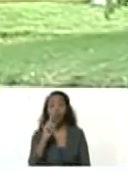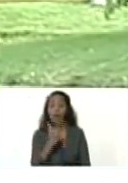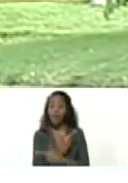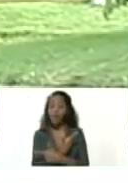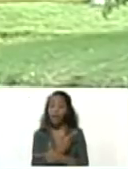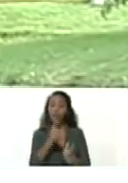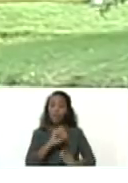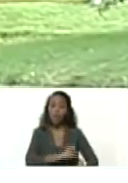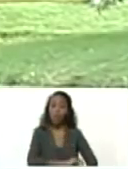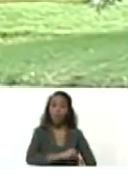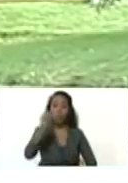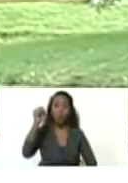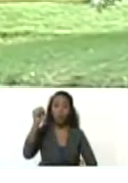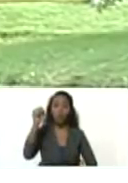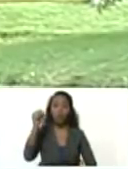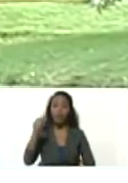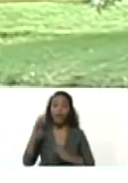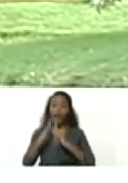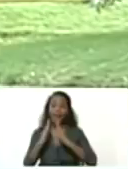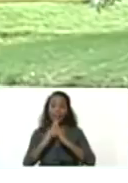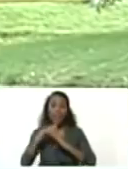libertadores, nuestra patria cuna de Bolívar.